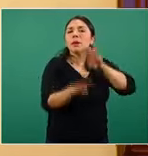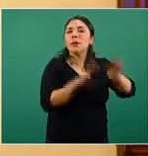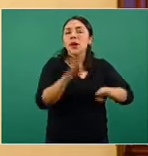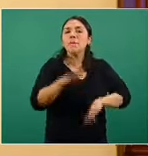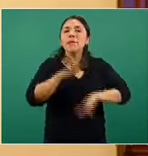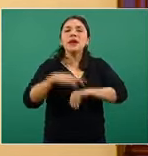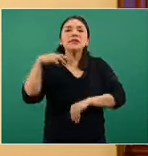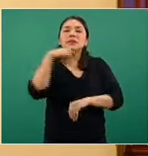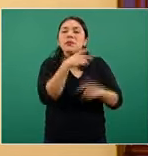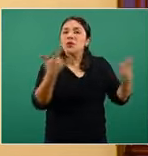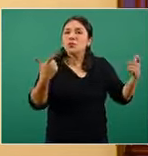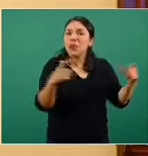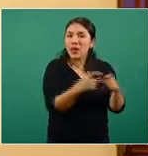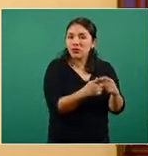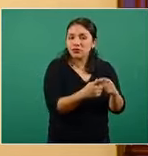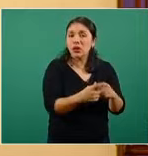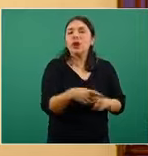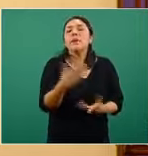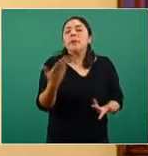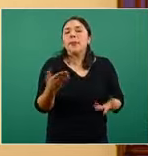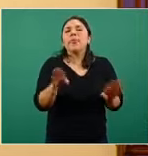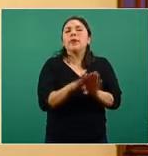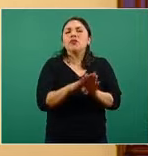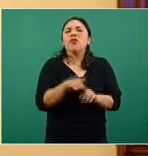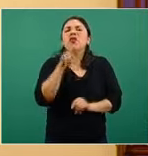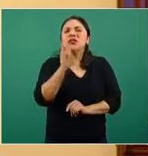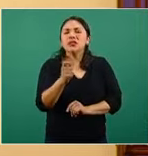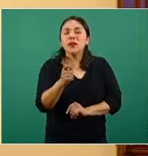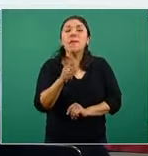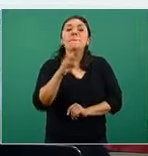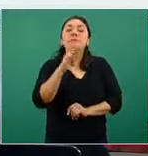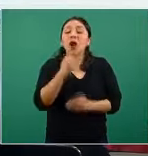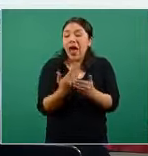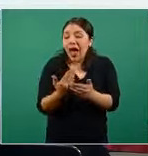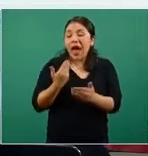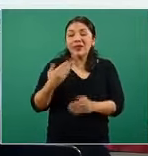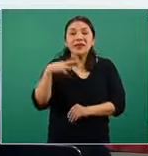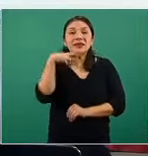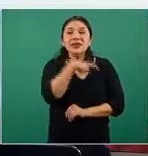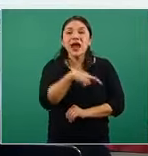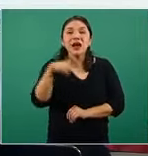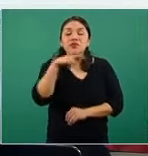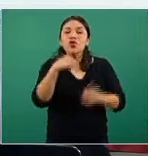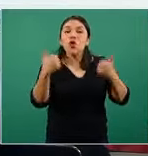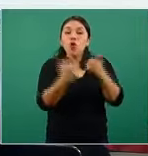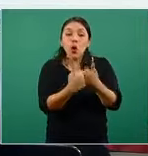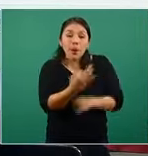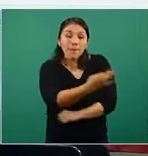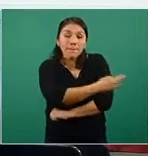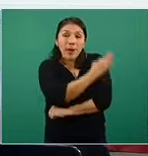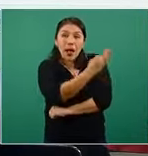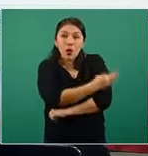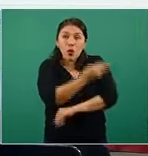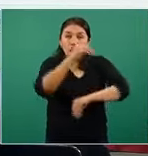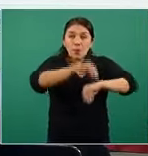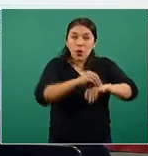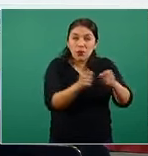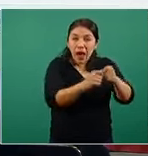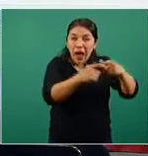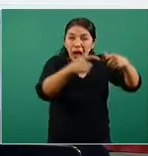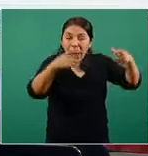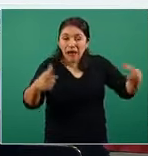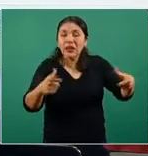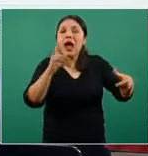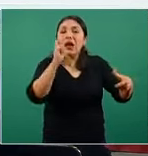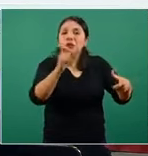la mortalidad. ¿Qué significa esto? Lograr lo antes posible a través de la vacunación que menos